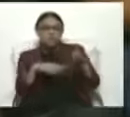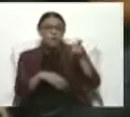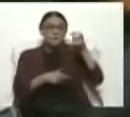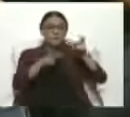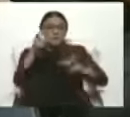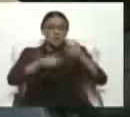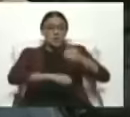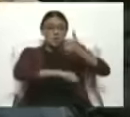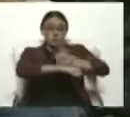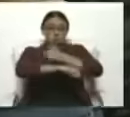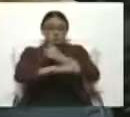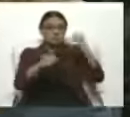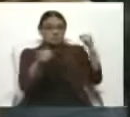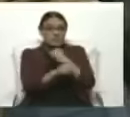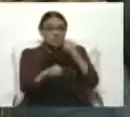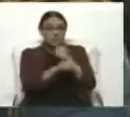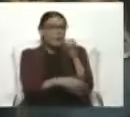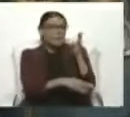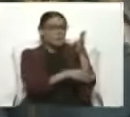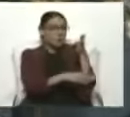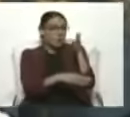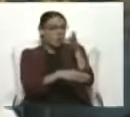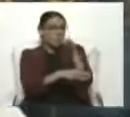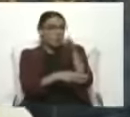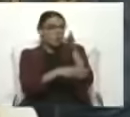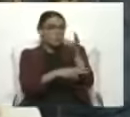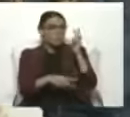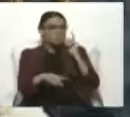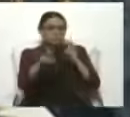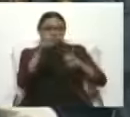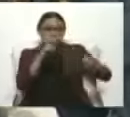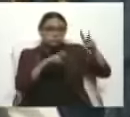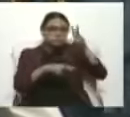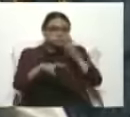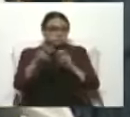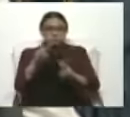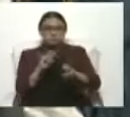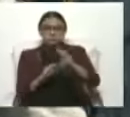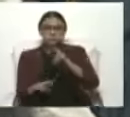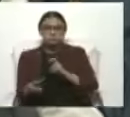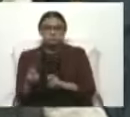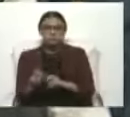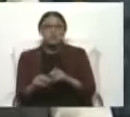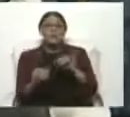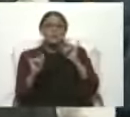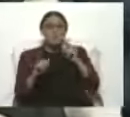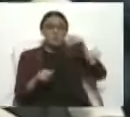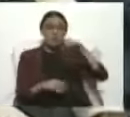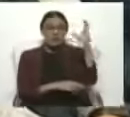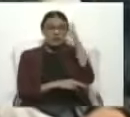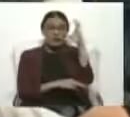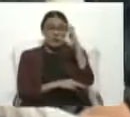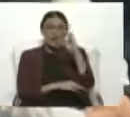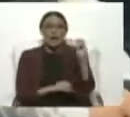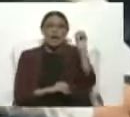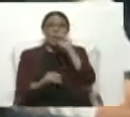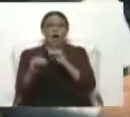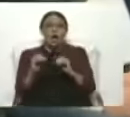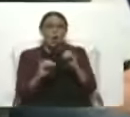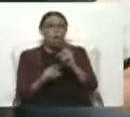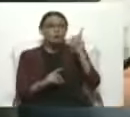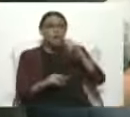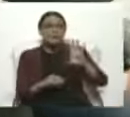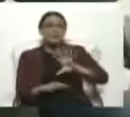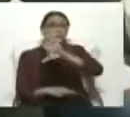rectoras por los centros de votación, tanto en Caracas como a nivel